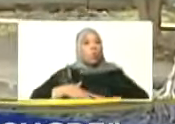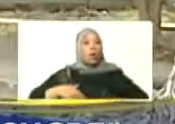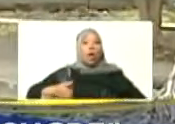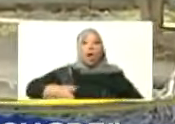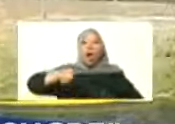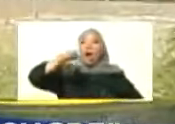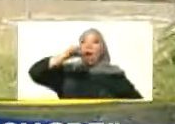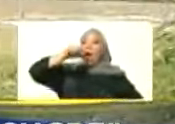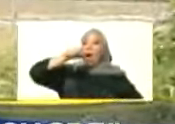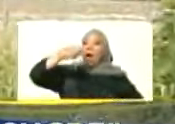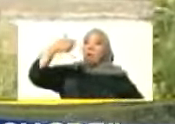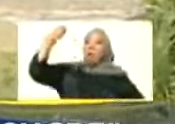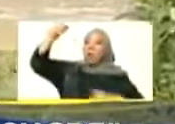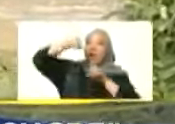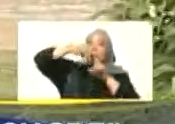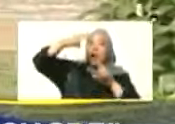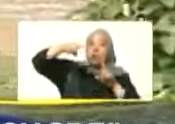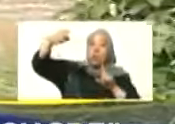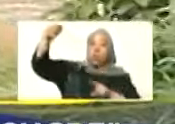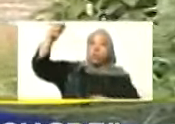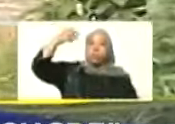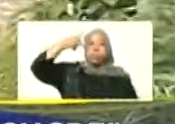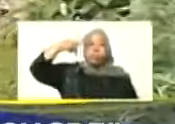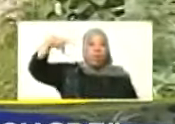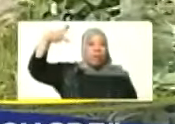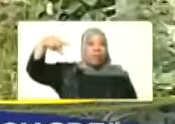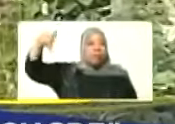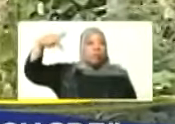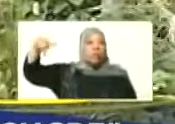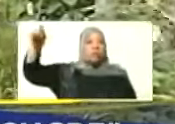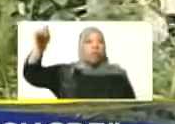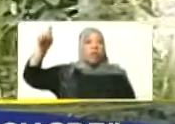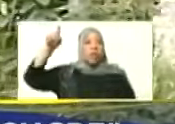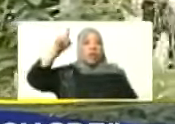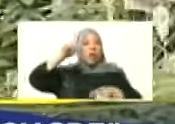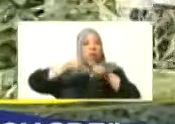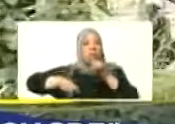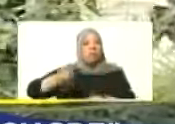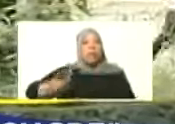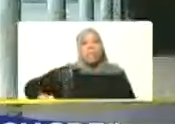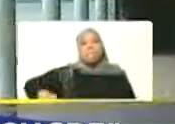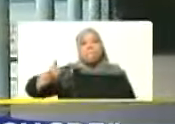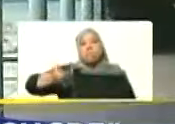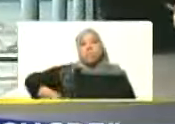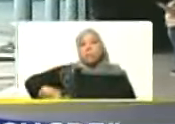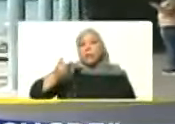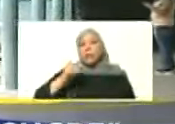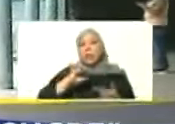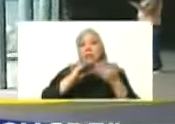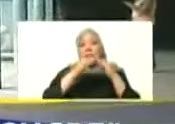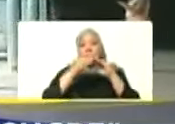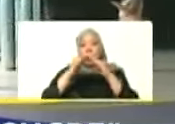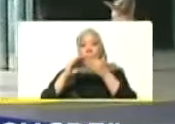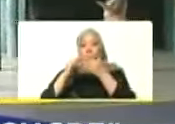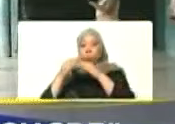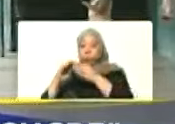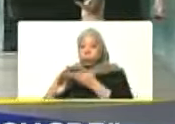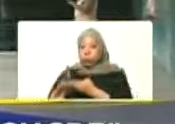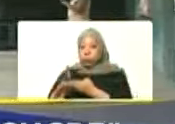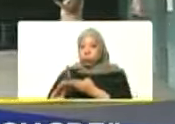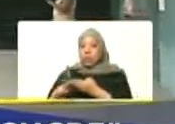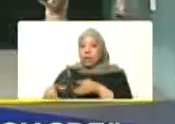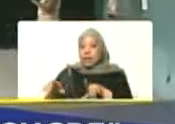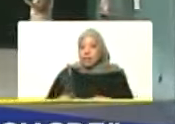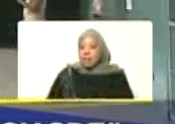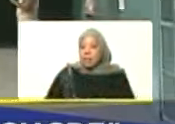pueblo, en nuestra filosofía, la logística es local, máximo uso de los recursos